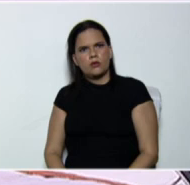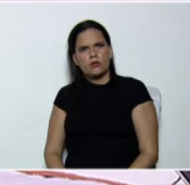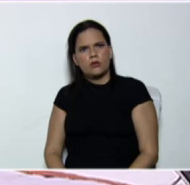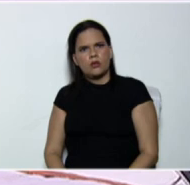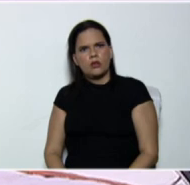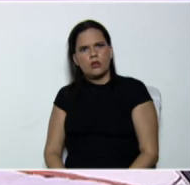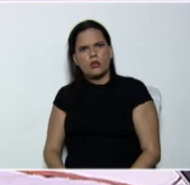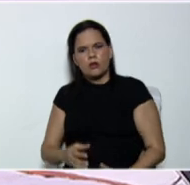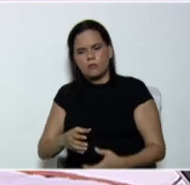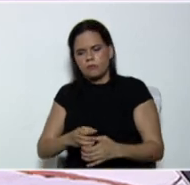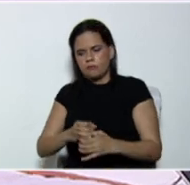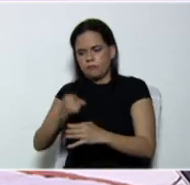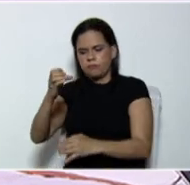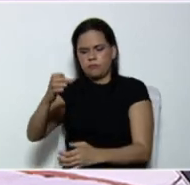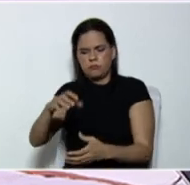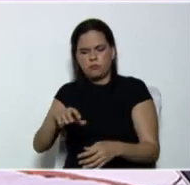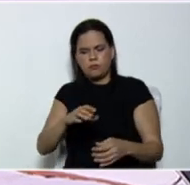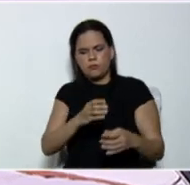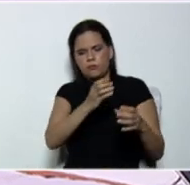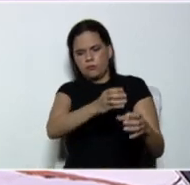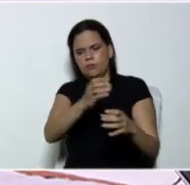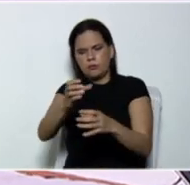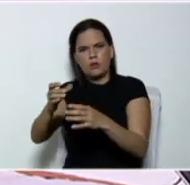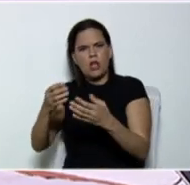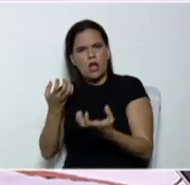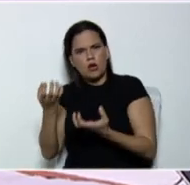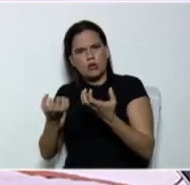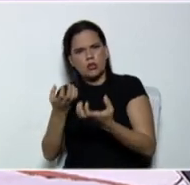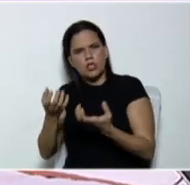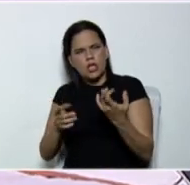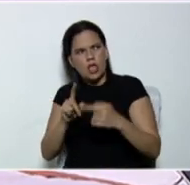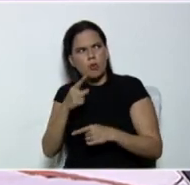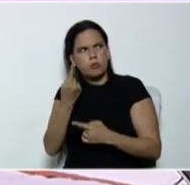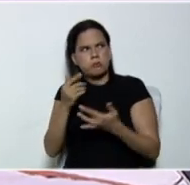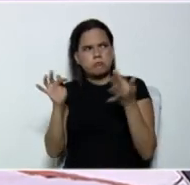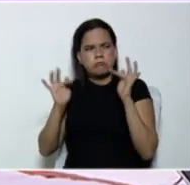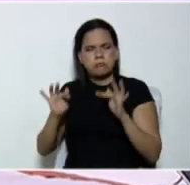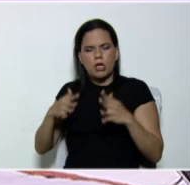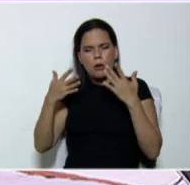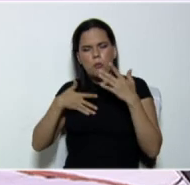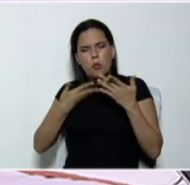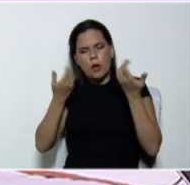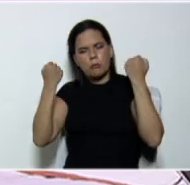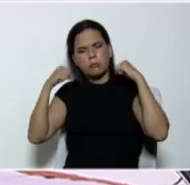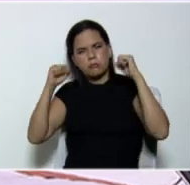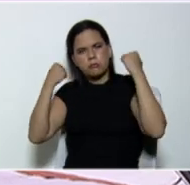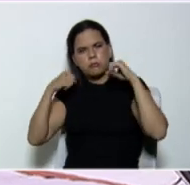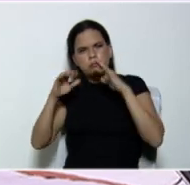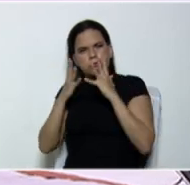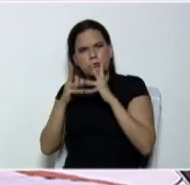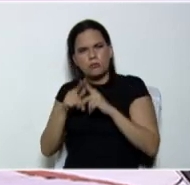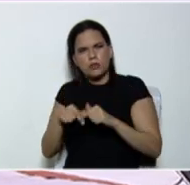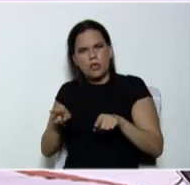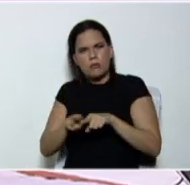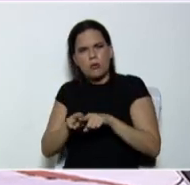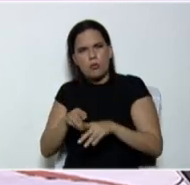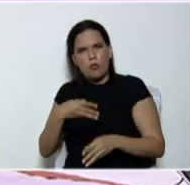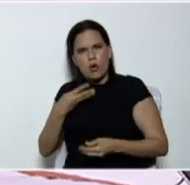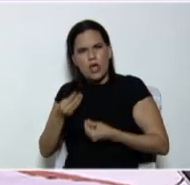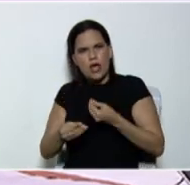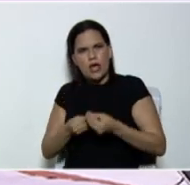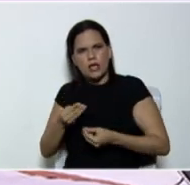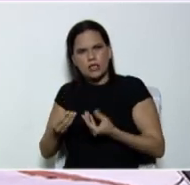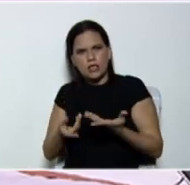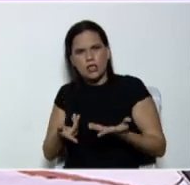en la cocina. De alguna u otra manera pueden practicar el conteo. De igual manera pueden realizar, empezar a trazar, vamos a